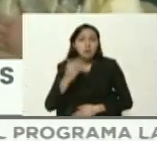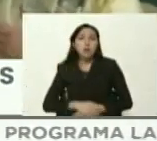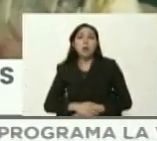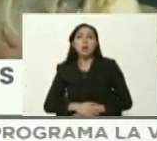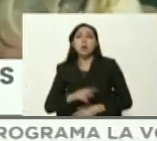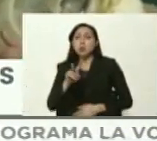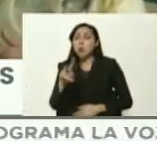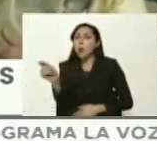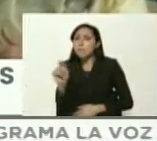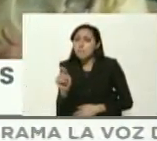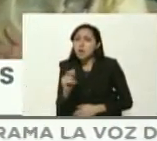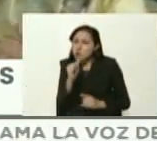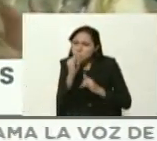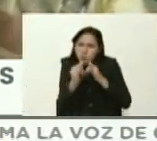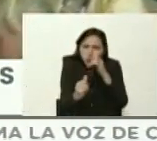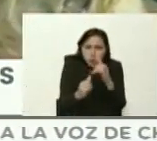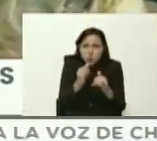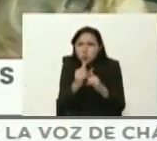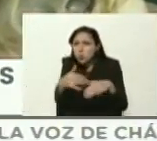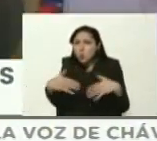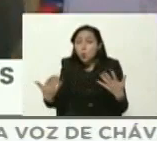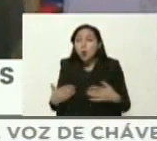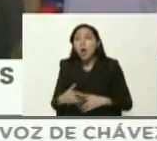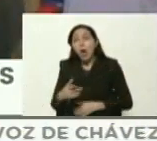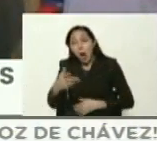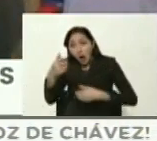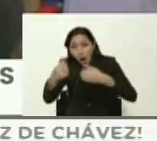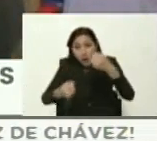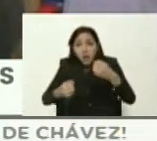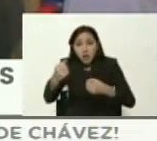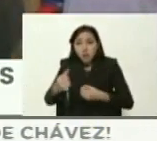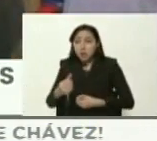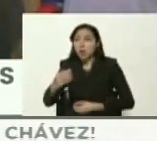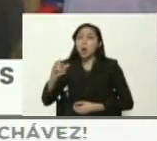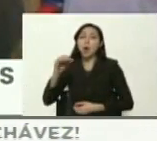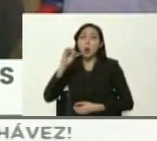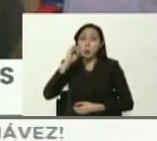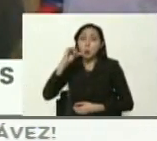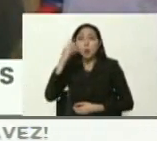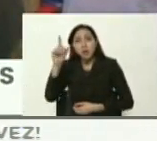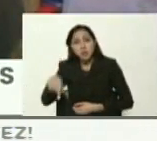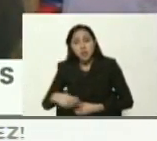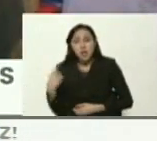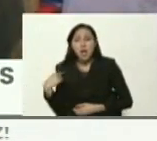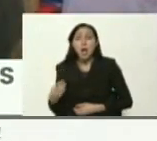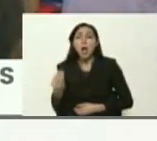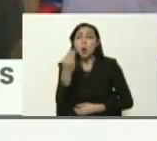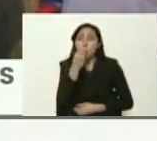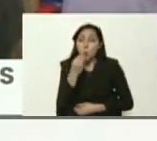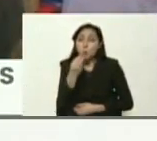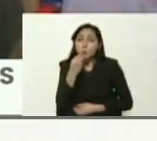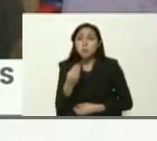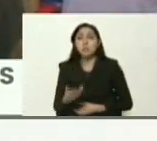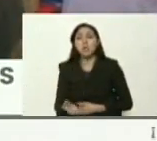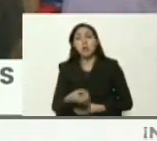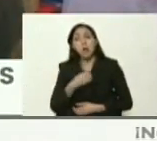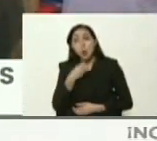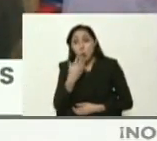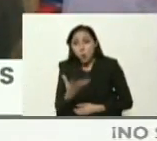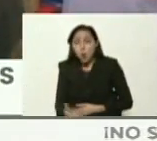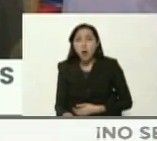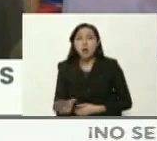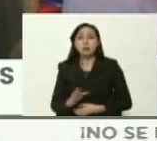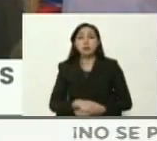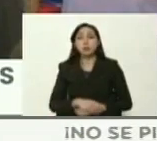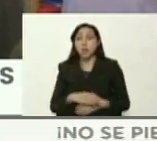primeros meses, el niño tiene que consumir leche, tiene que consumir muchos alimentos, porque ahí es donde está el nutriente de que el niño salga después a